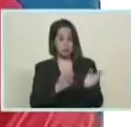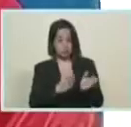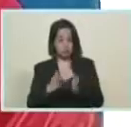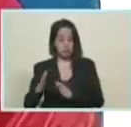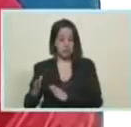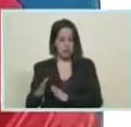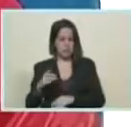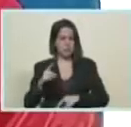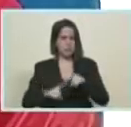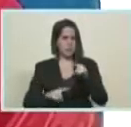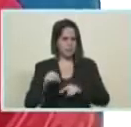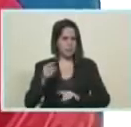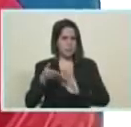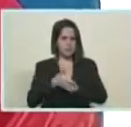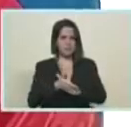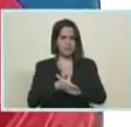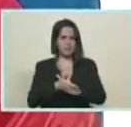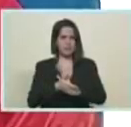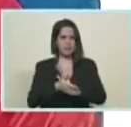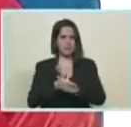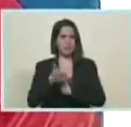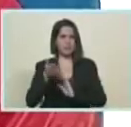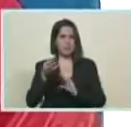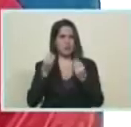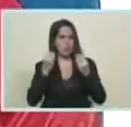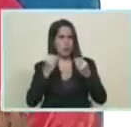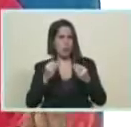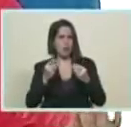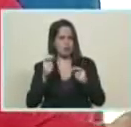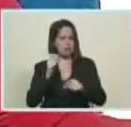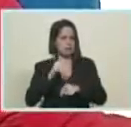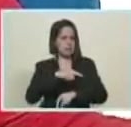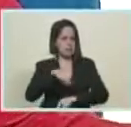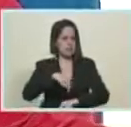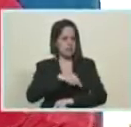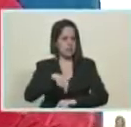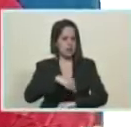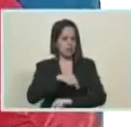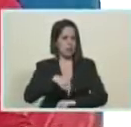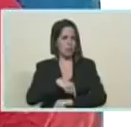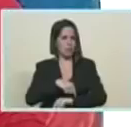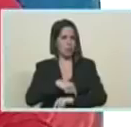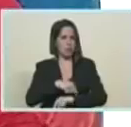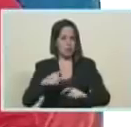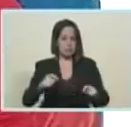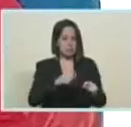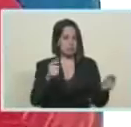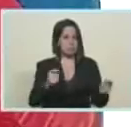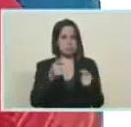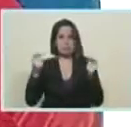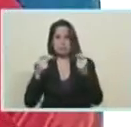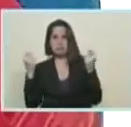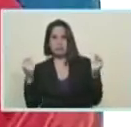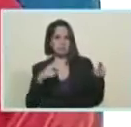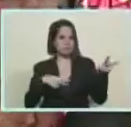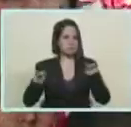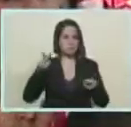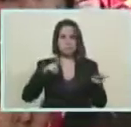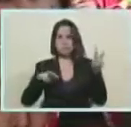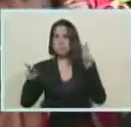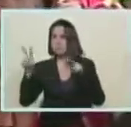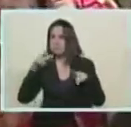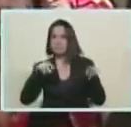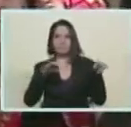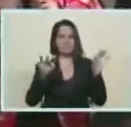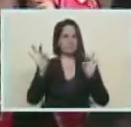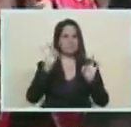estructural de PDVSA en aquel tiempo, y por ahí quedó, mira, pululando todavía, por ahí anda pululando.